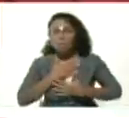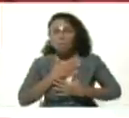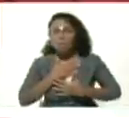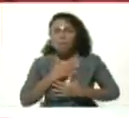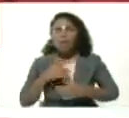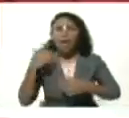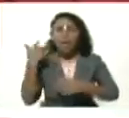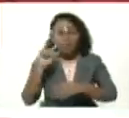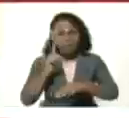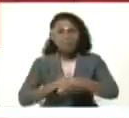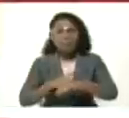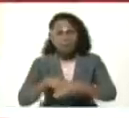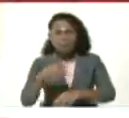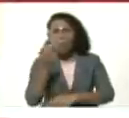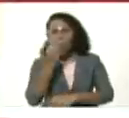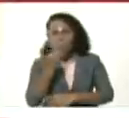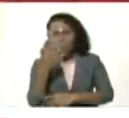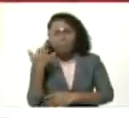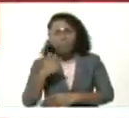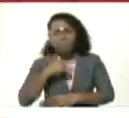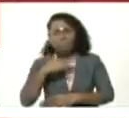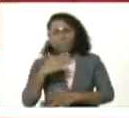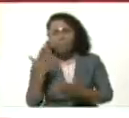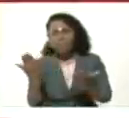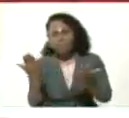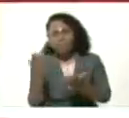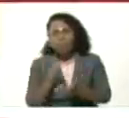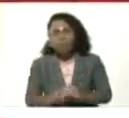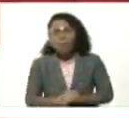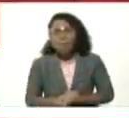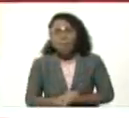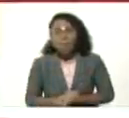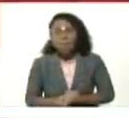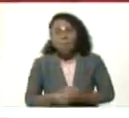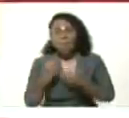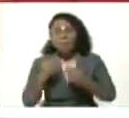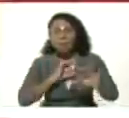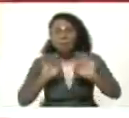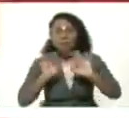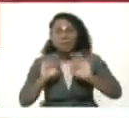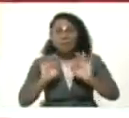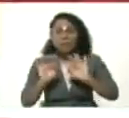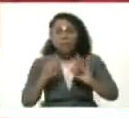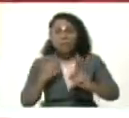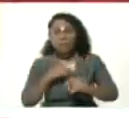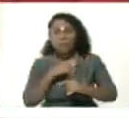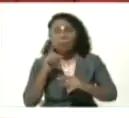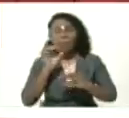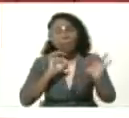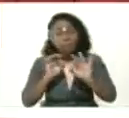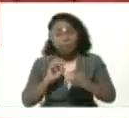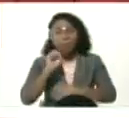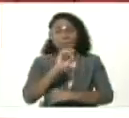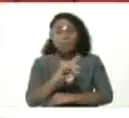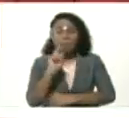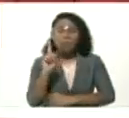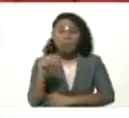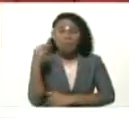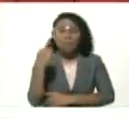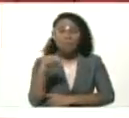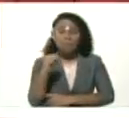comida. Tiempo suficiente para que se preparen. Y prepárense porque el 21 de